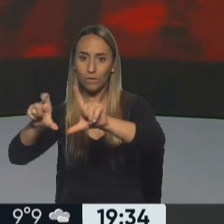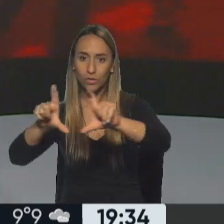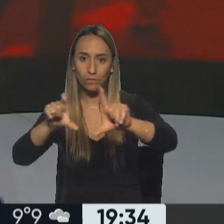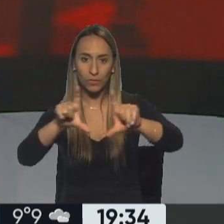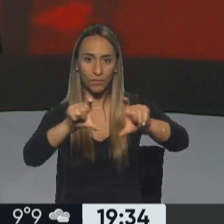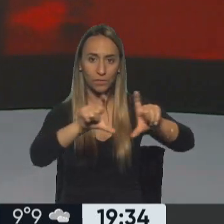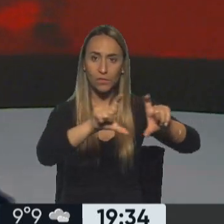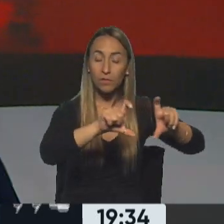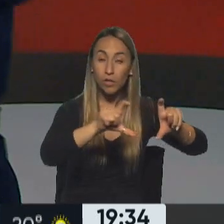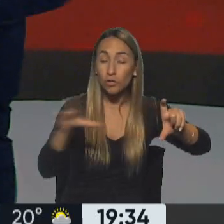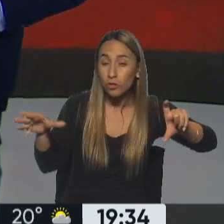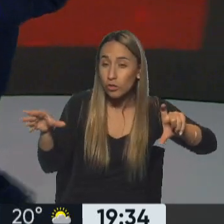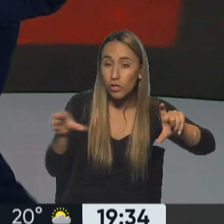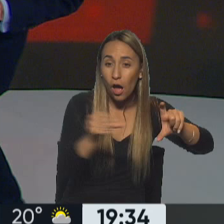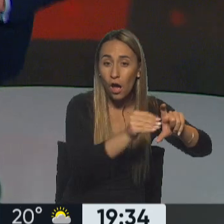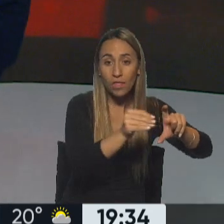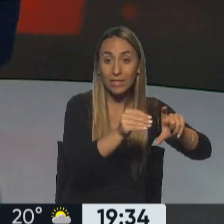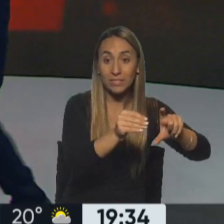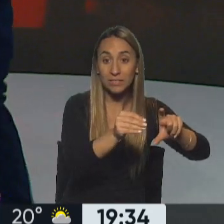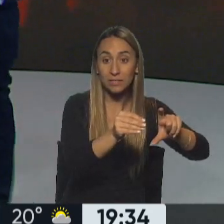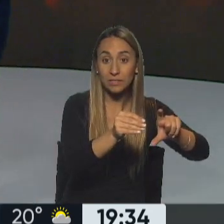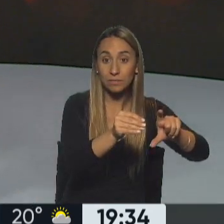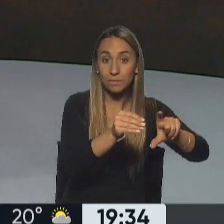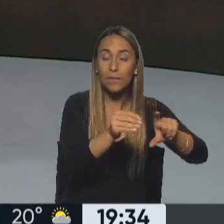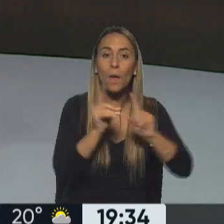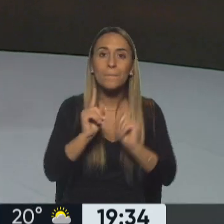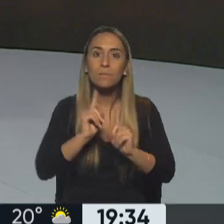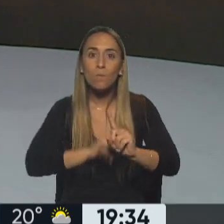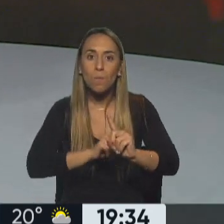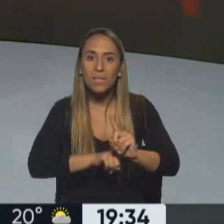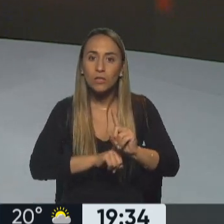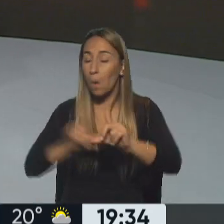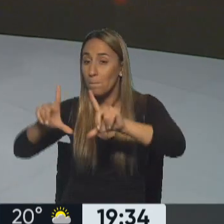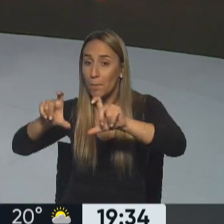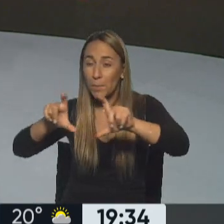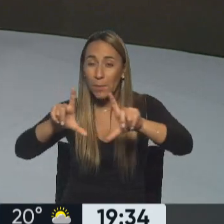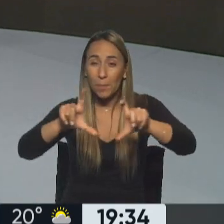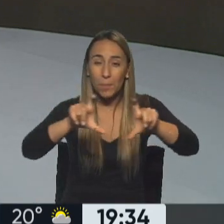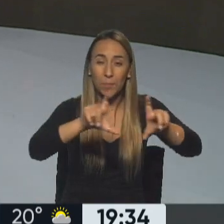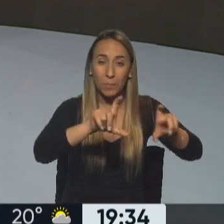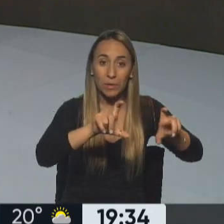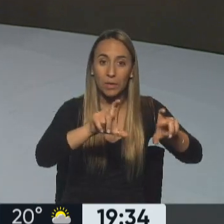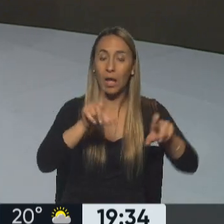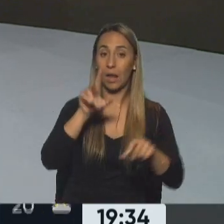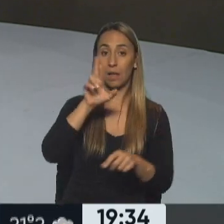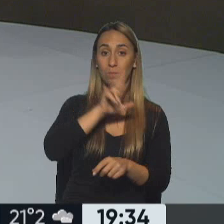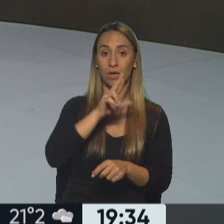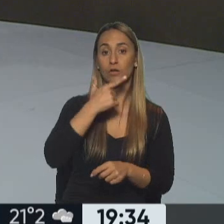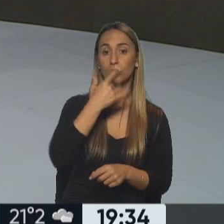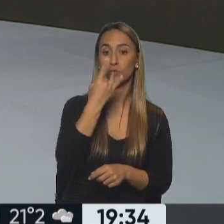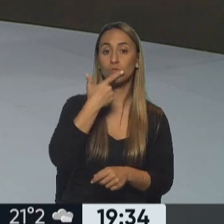todas estas fotos fueron sacadas en tiempo real la madre Susana